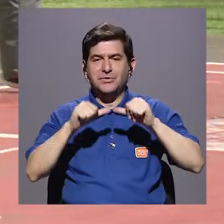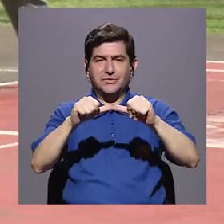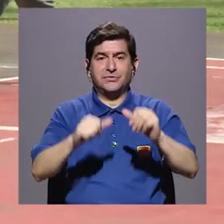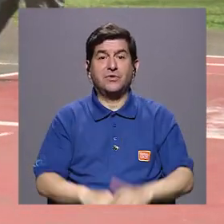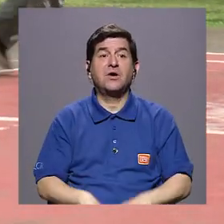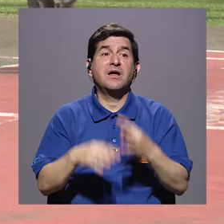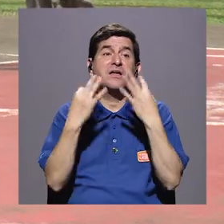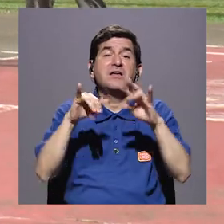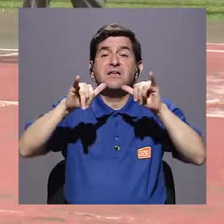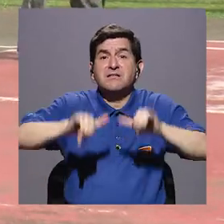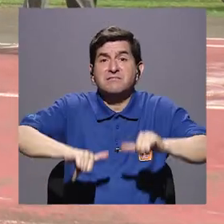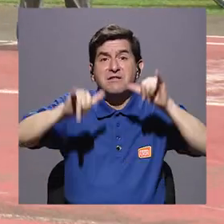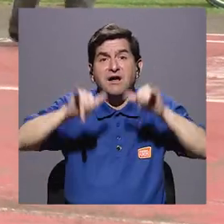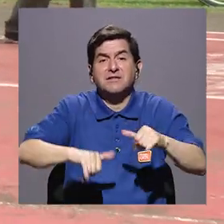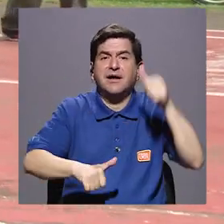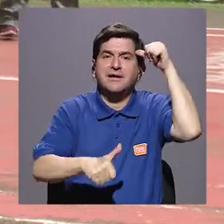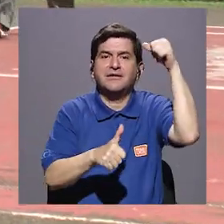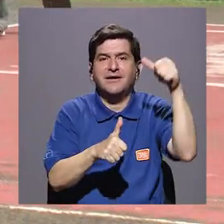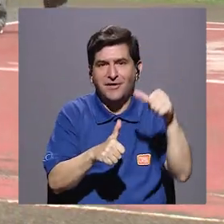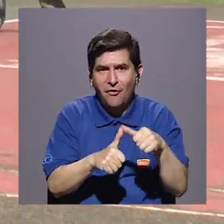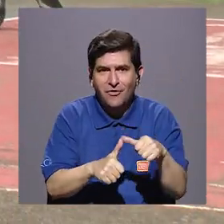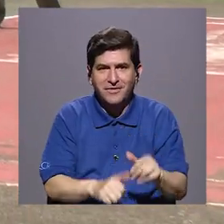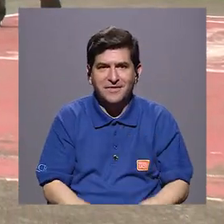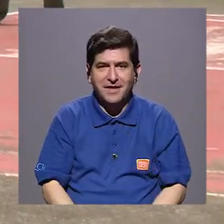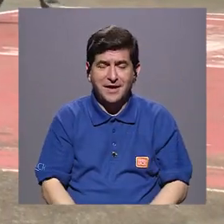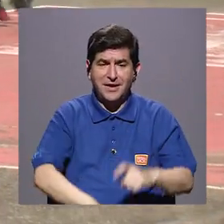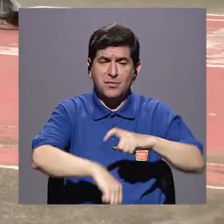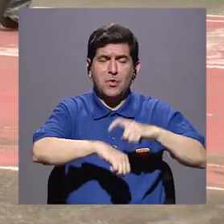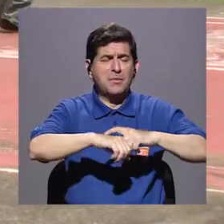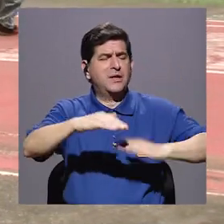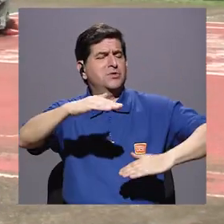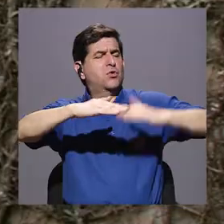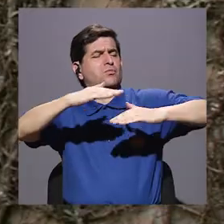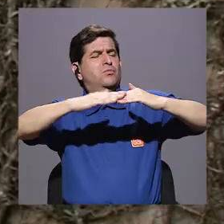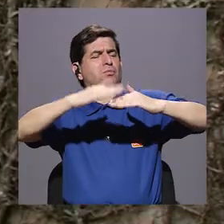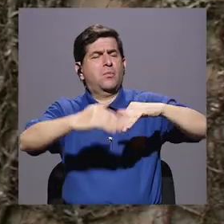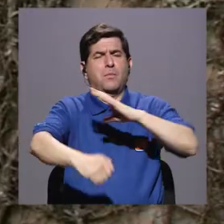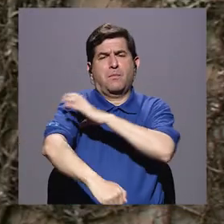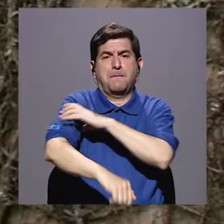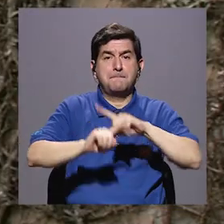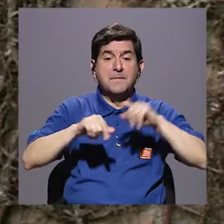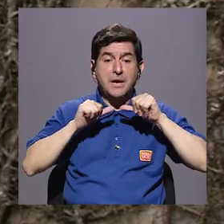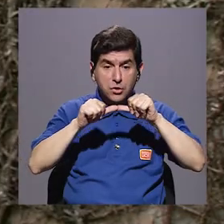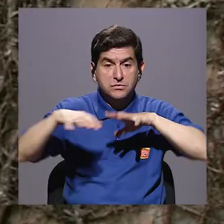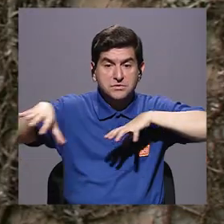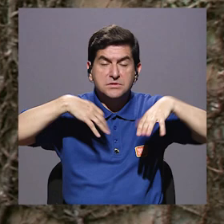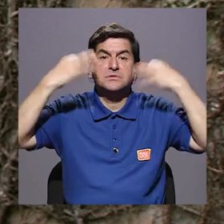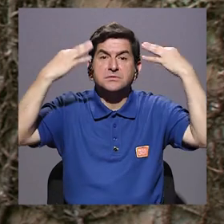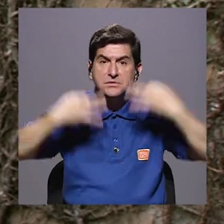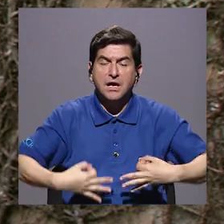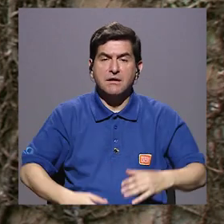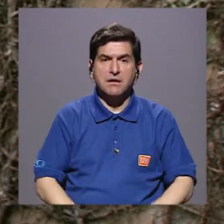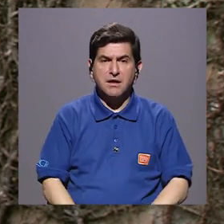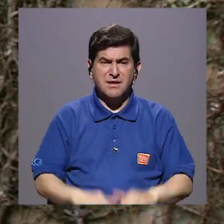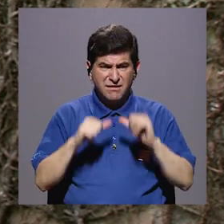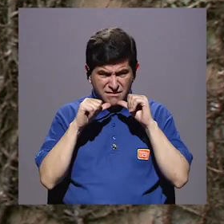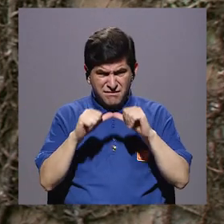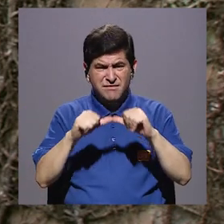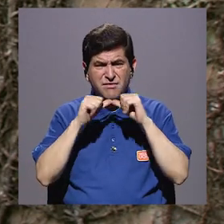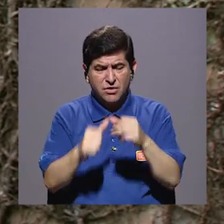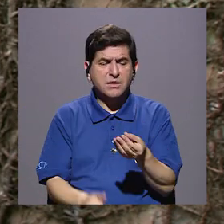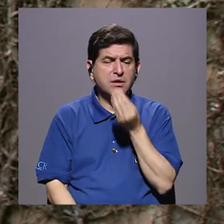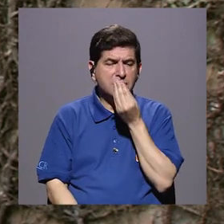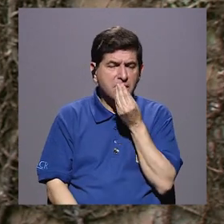Y obviamente tratar de mantenerlo, porque recordemos que llegamos a un punto máximo de músculo, pero tenemos que seguir haciendo ejercicio y tenemos que